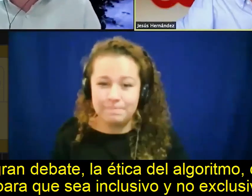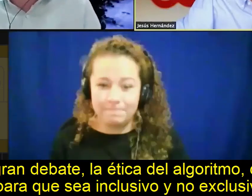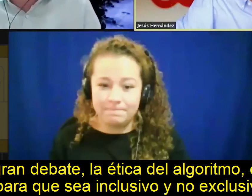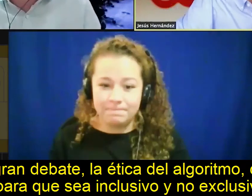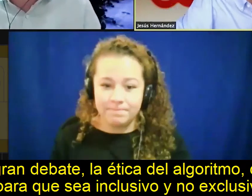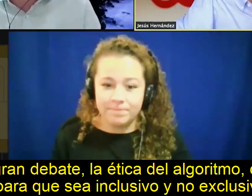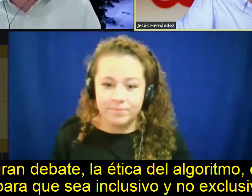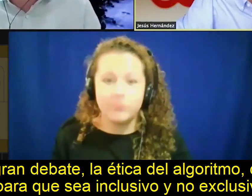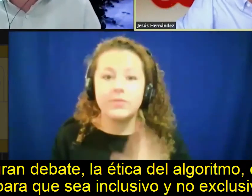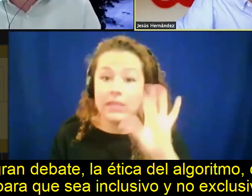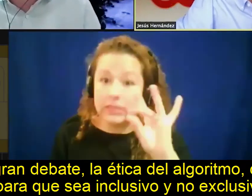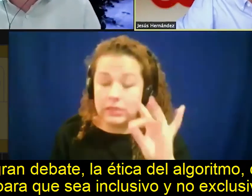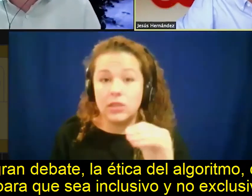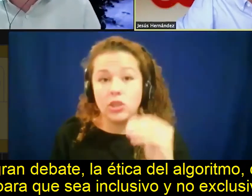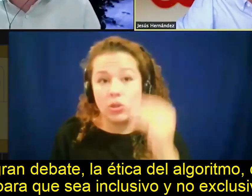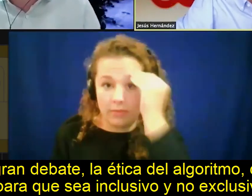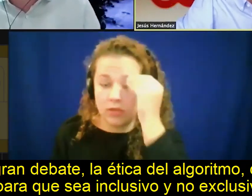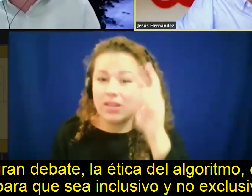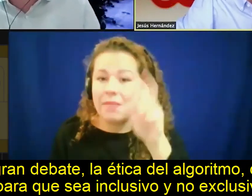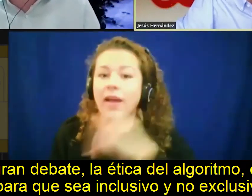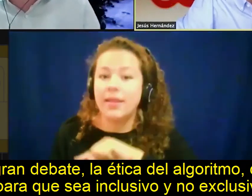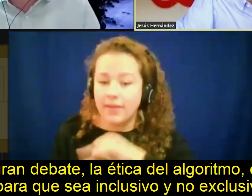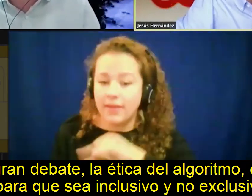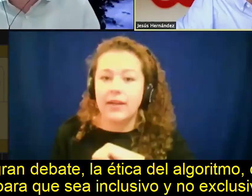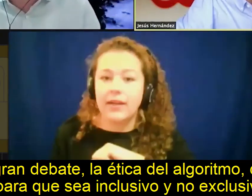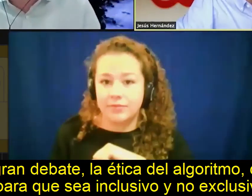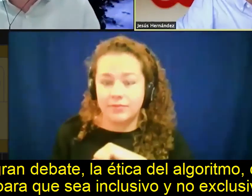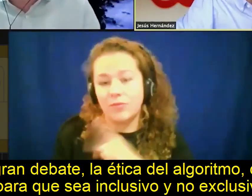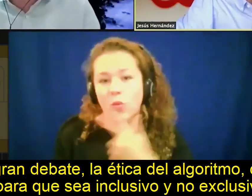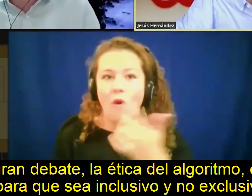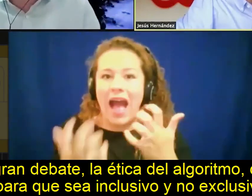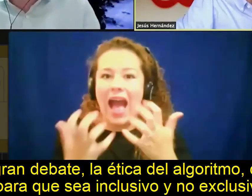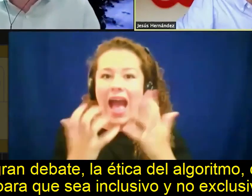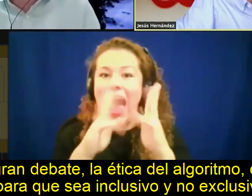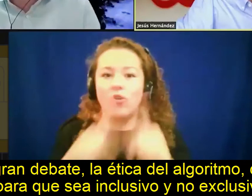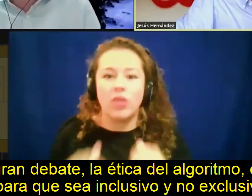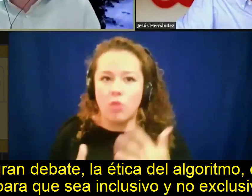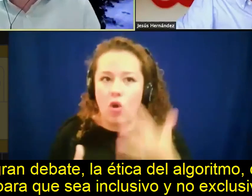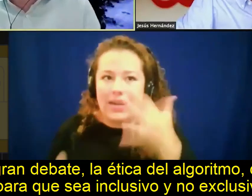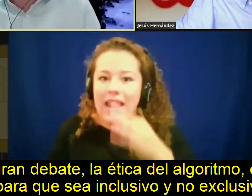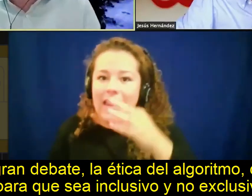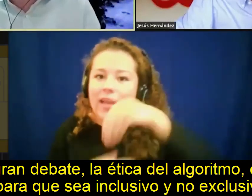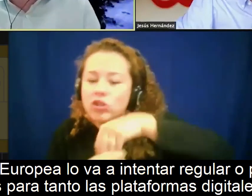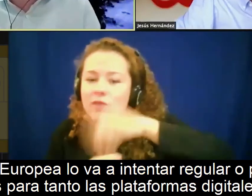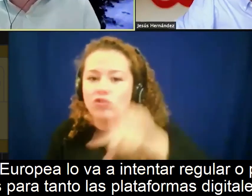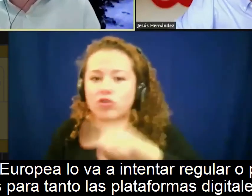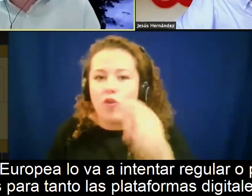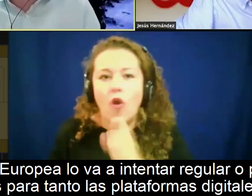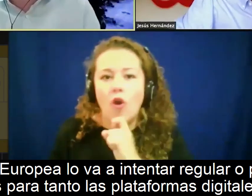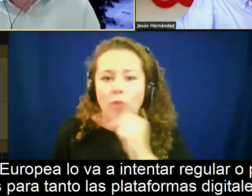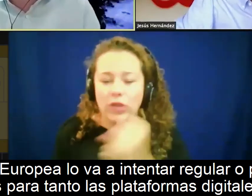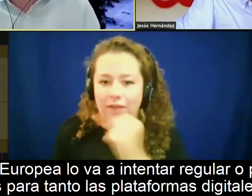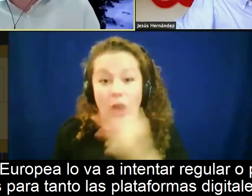gran debate, ¿no? La ética del algoritmo, cómo trabajar para que sea Mm. un algoritmo realmente inclusivo y no Sí, exclusivo. y